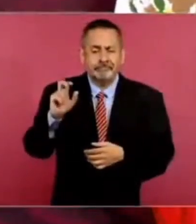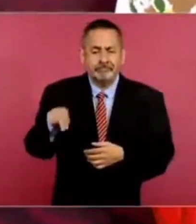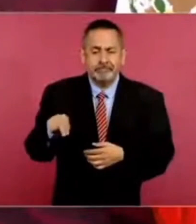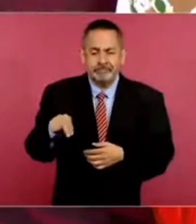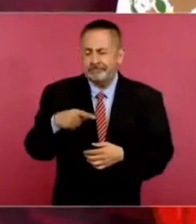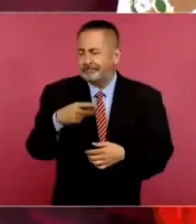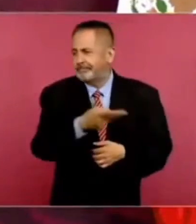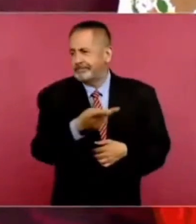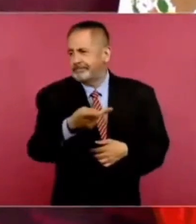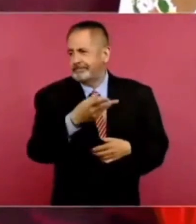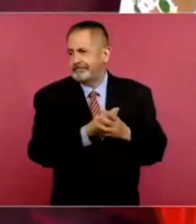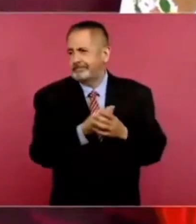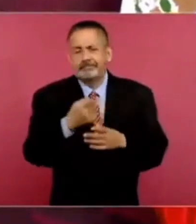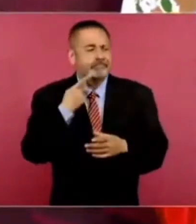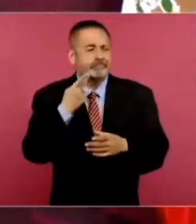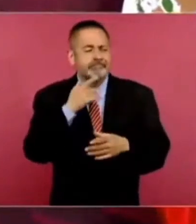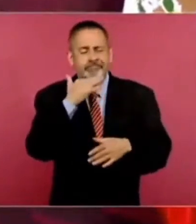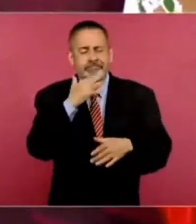política.